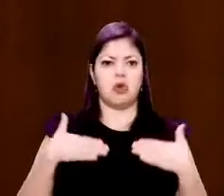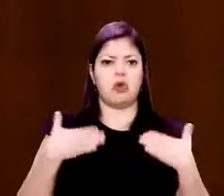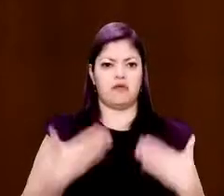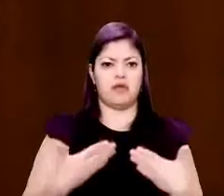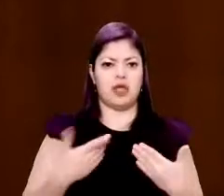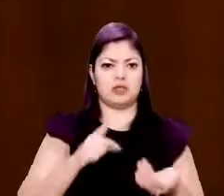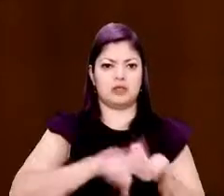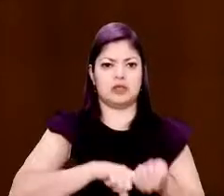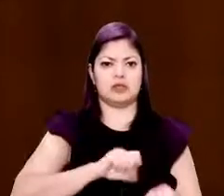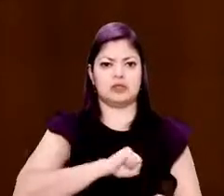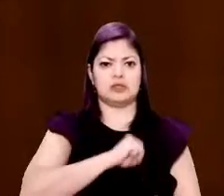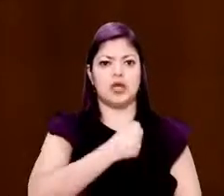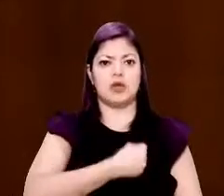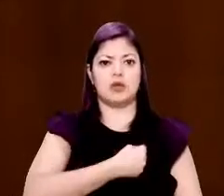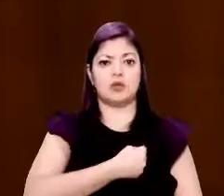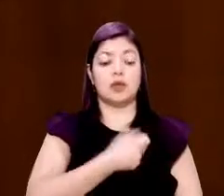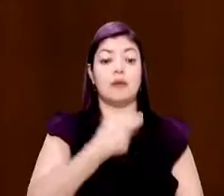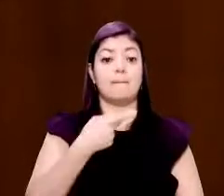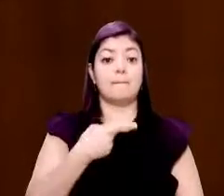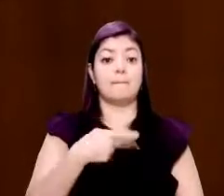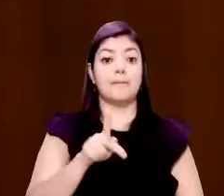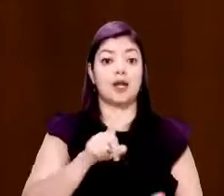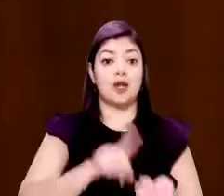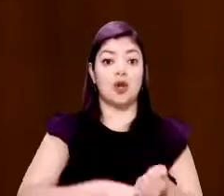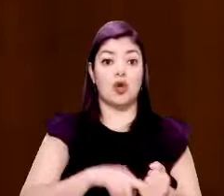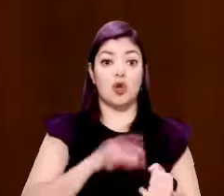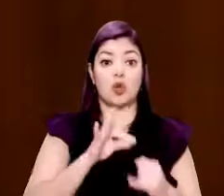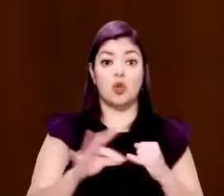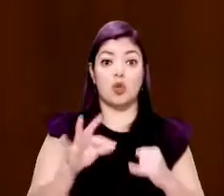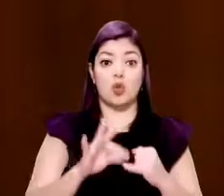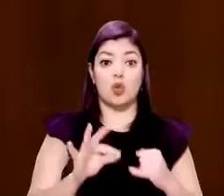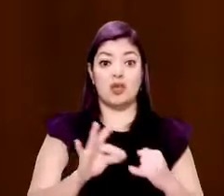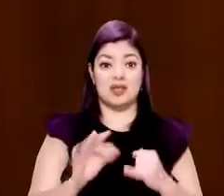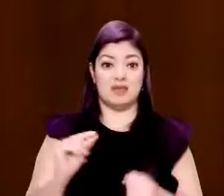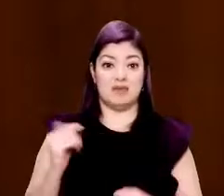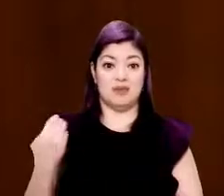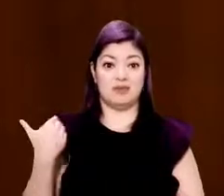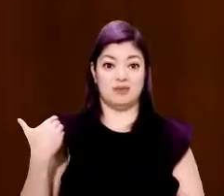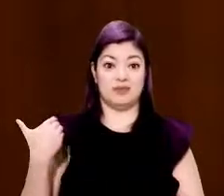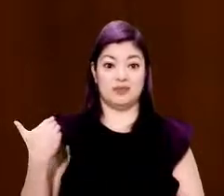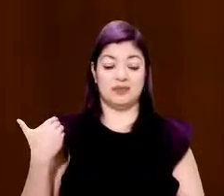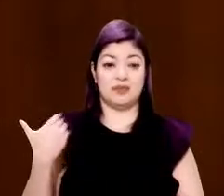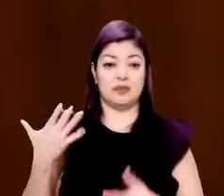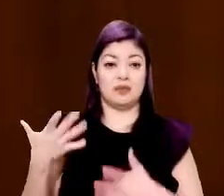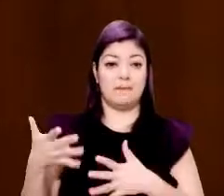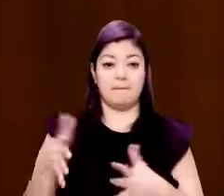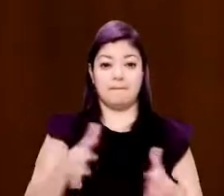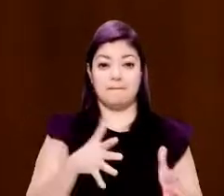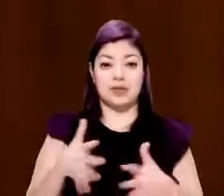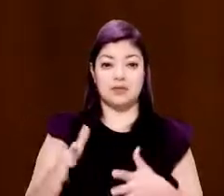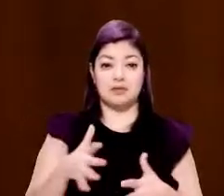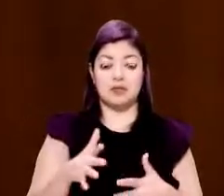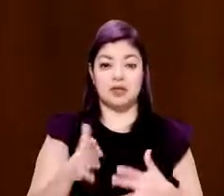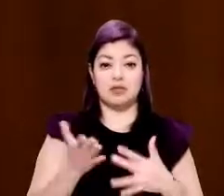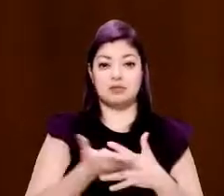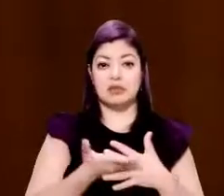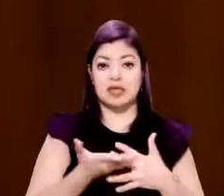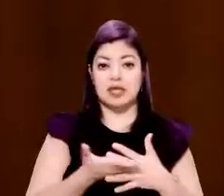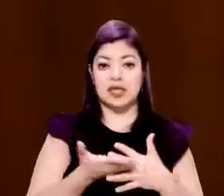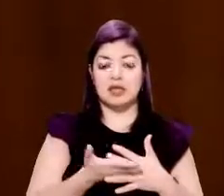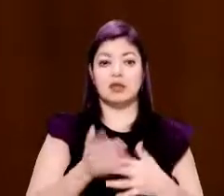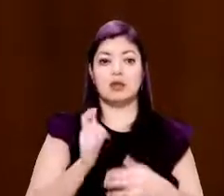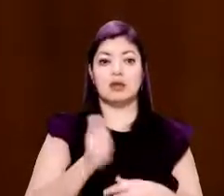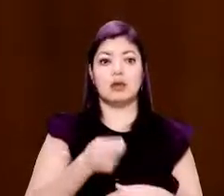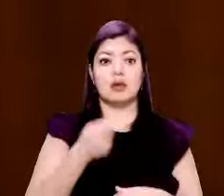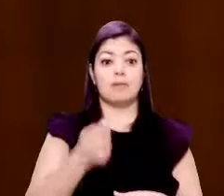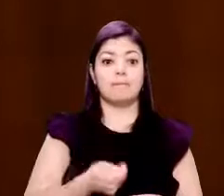salud. Sin embargo, en últimas fechas, para ser específicos, a mediados de este año se dio el primer caso